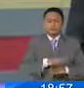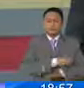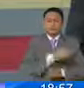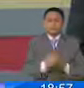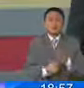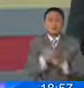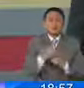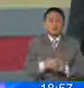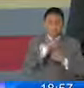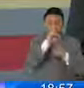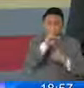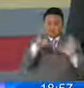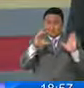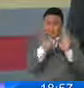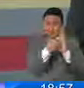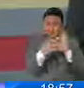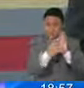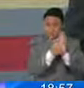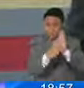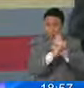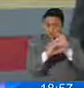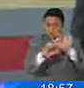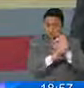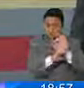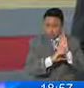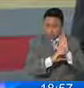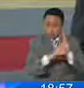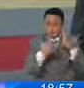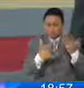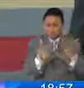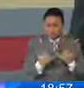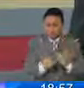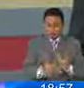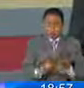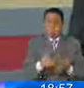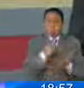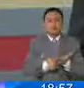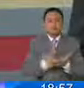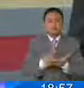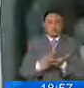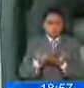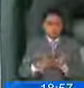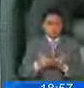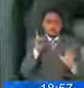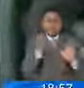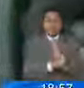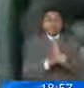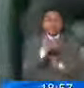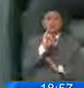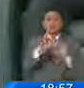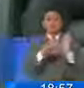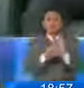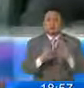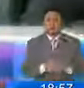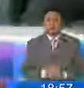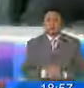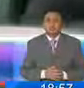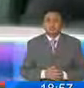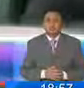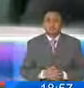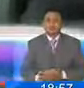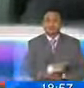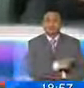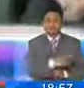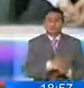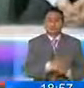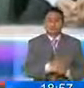estaría contemplada en la Constitución. Se prepara una demanda de inconstitucionalidad. El general Paco Moncayo prefiere no hablar como